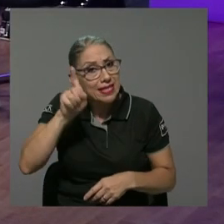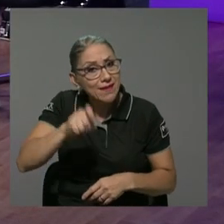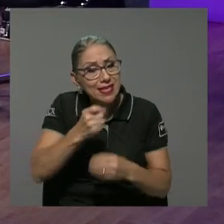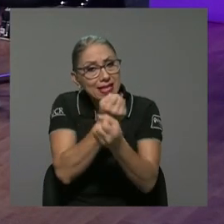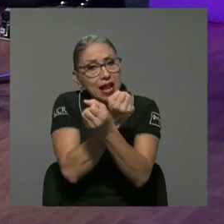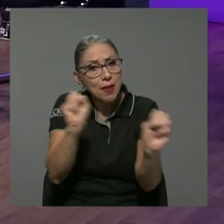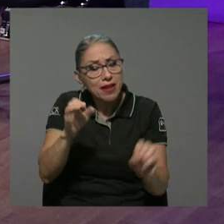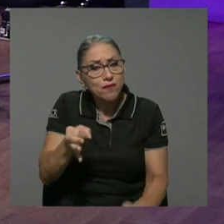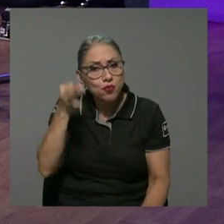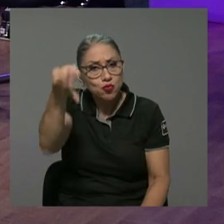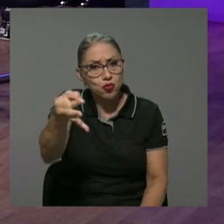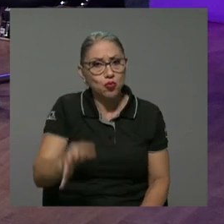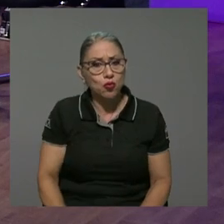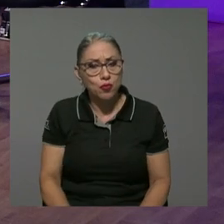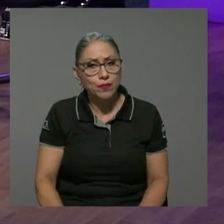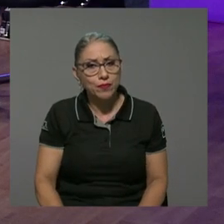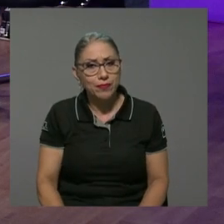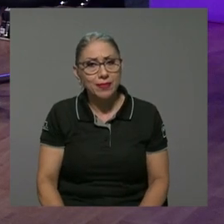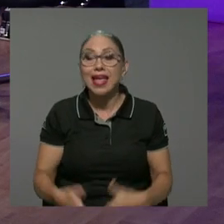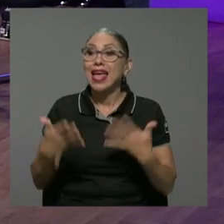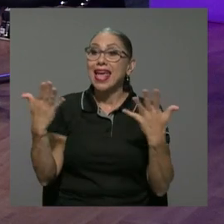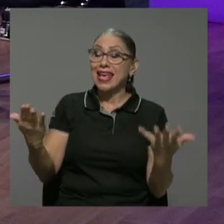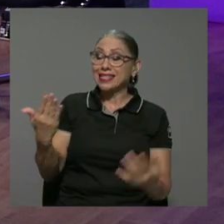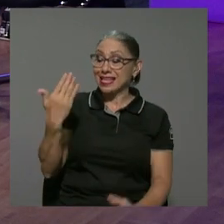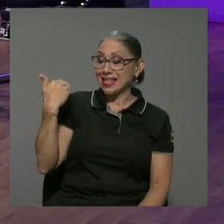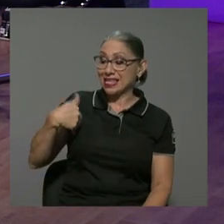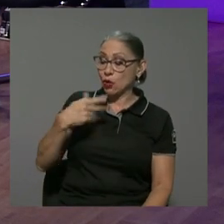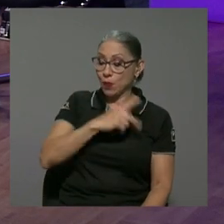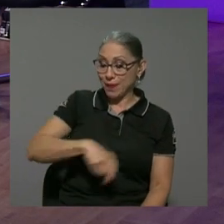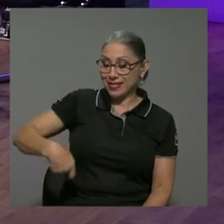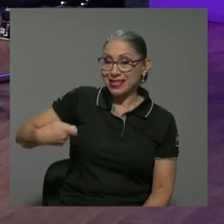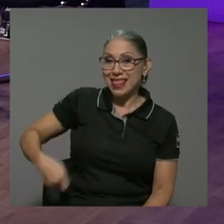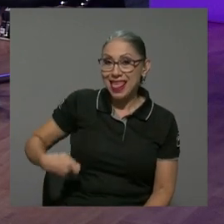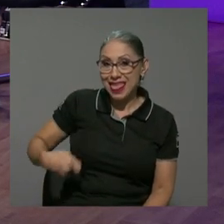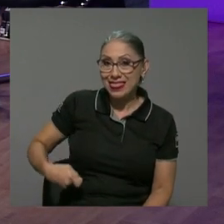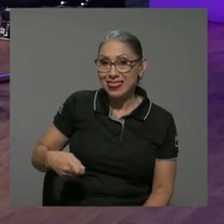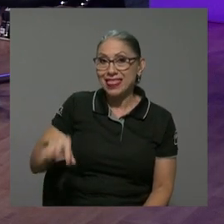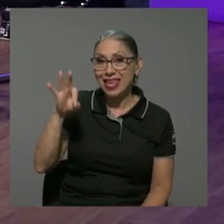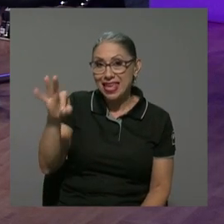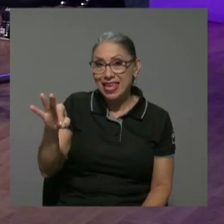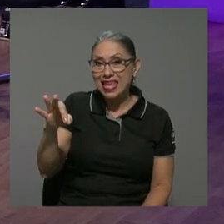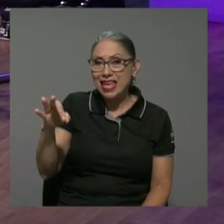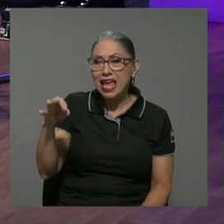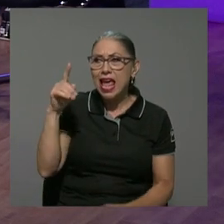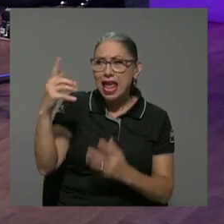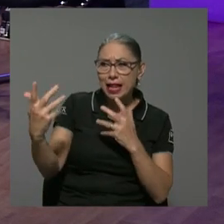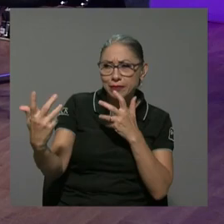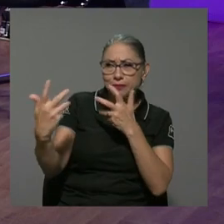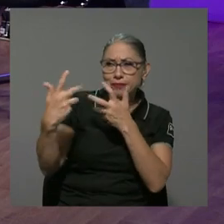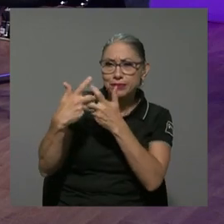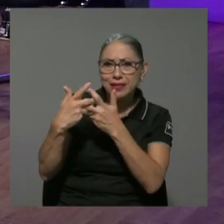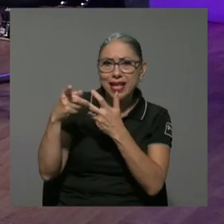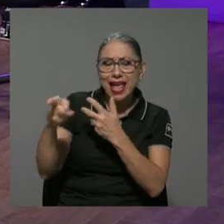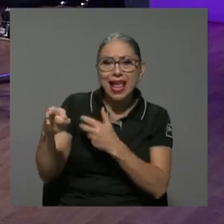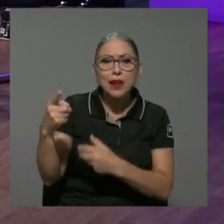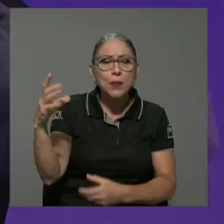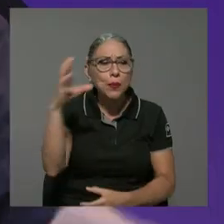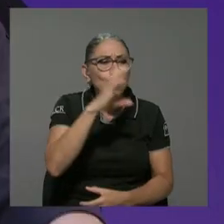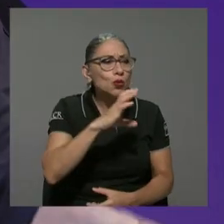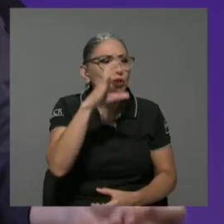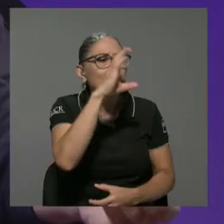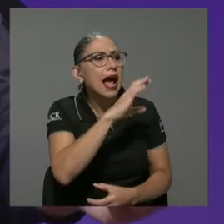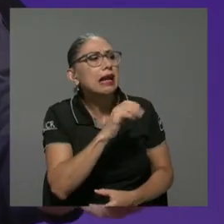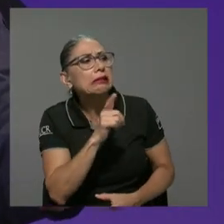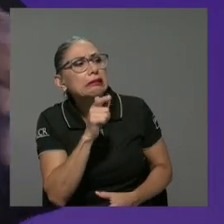muy bien al señor presidente es permanentemente buscar a alguien culpable, a